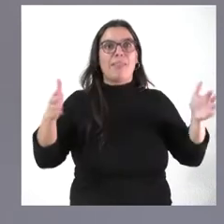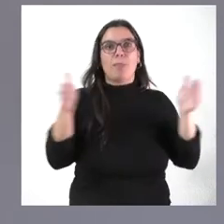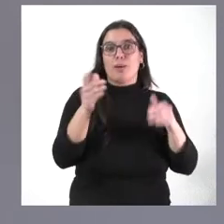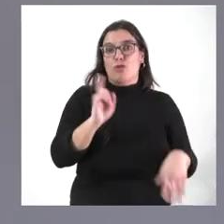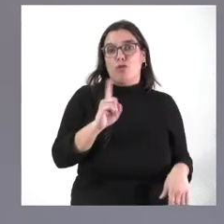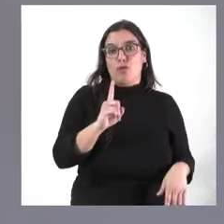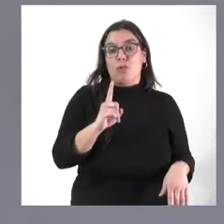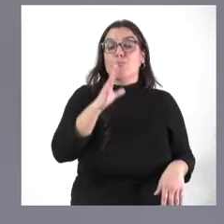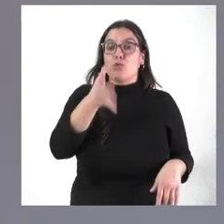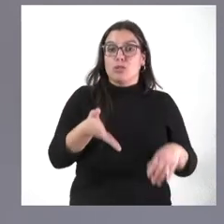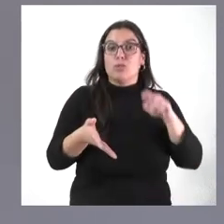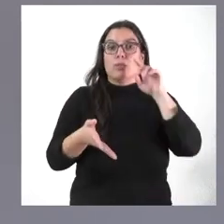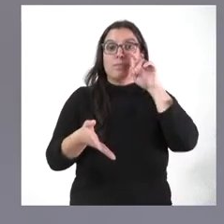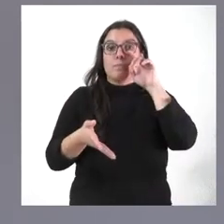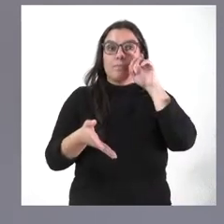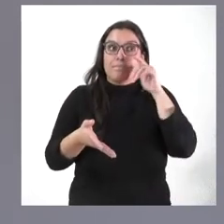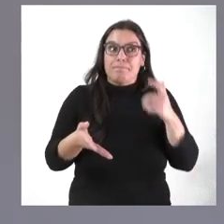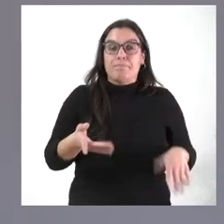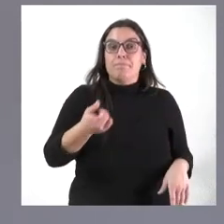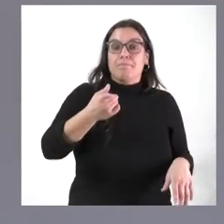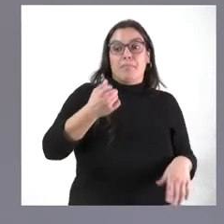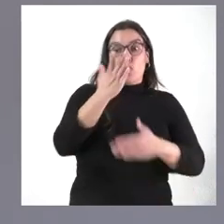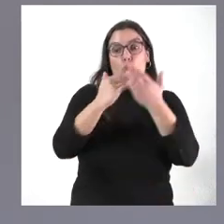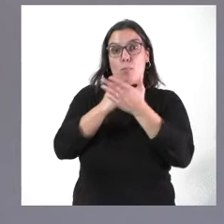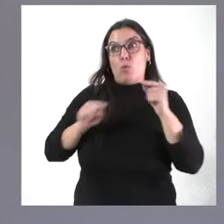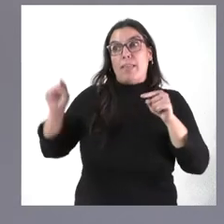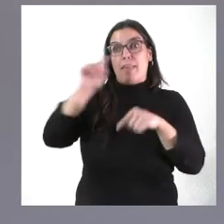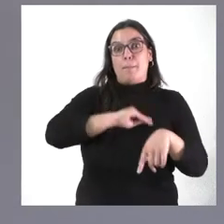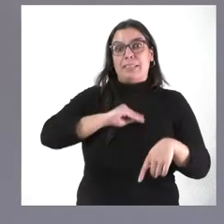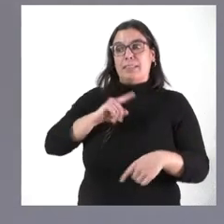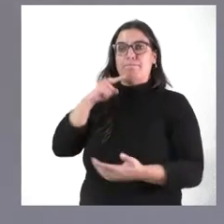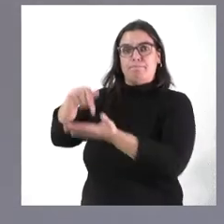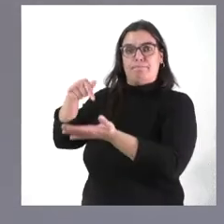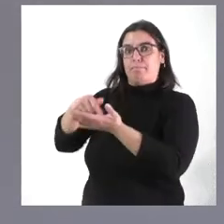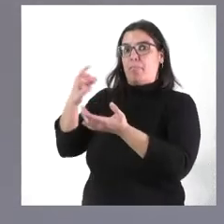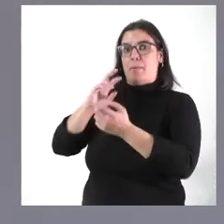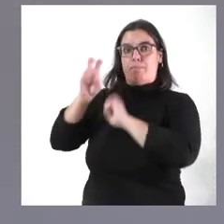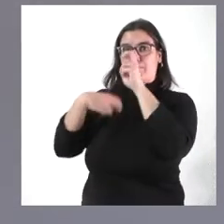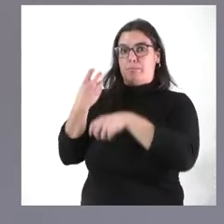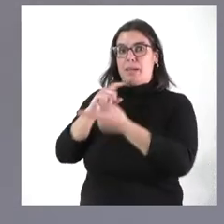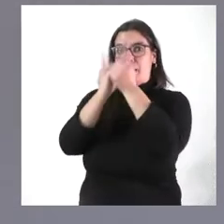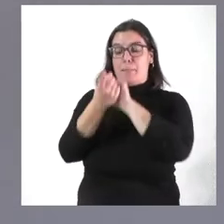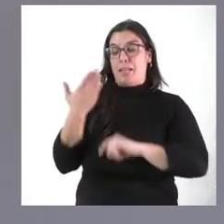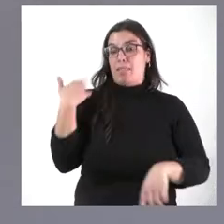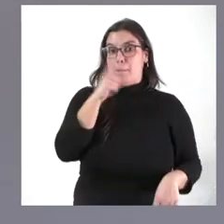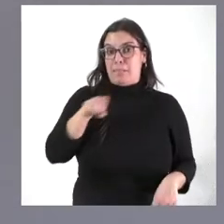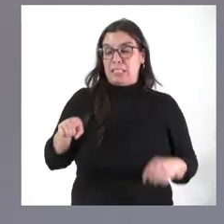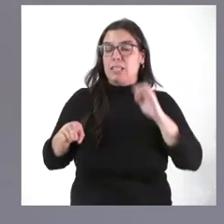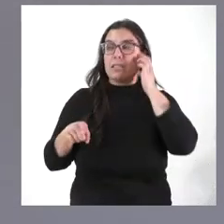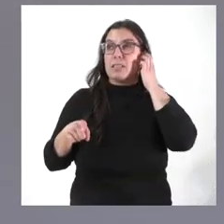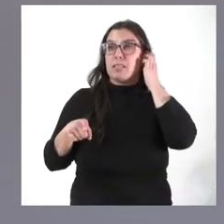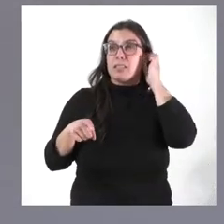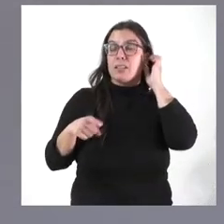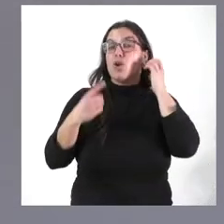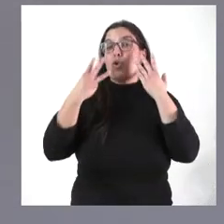del territorio por eso somos bastante las comunidades autónomas que lo vendemos reivindicando hace unos meses ocho